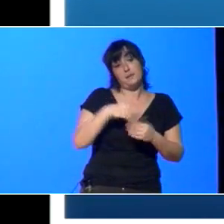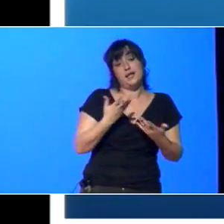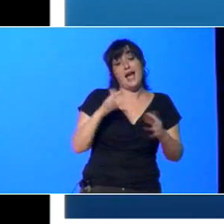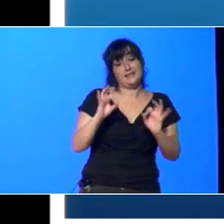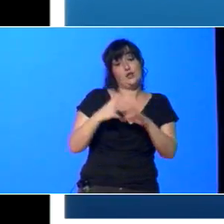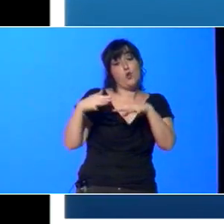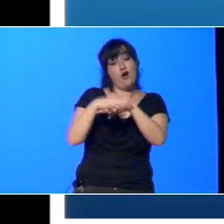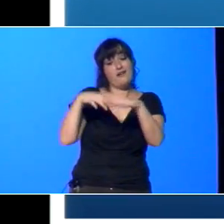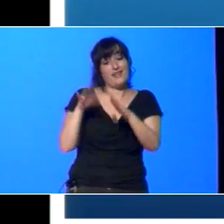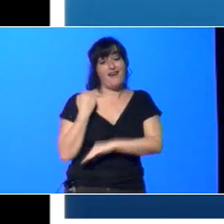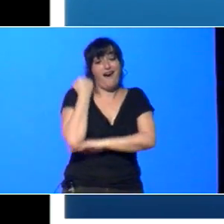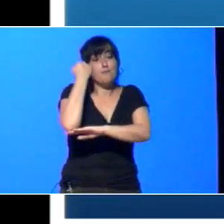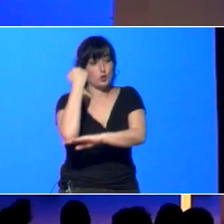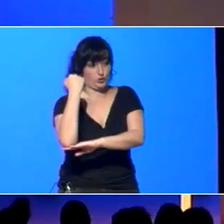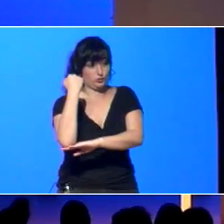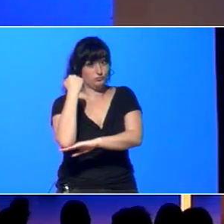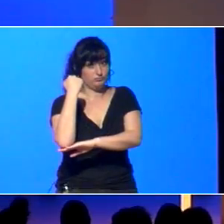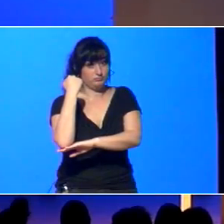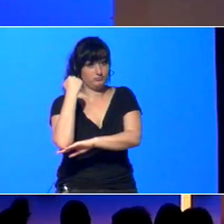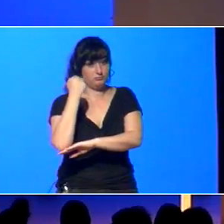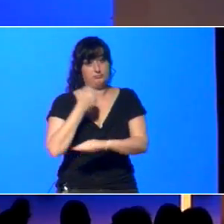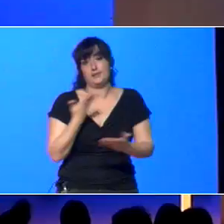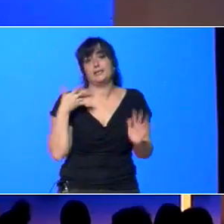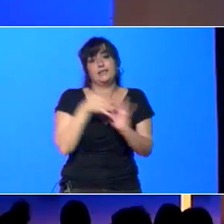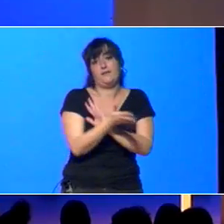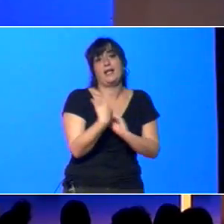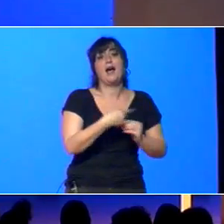apoyos. Sinceramente, aquí es trasladar el modelo educativo